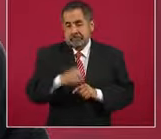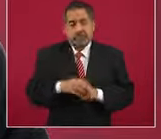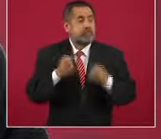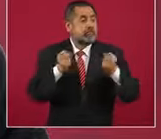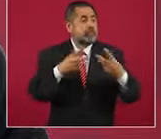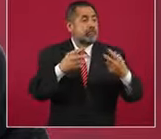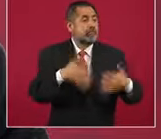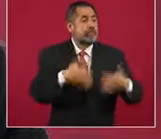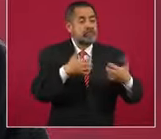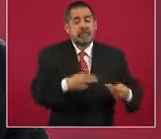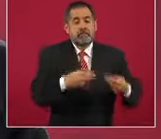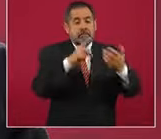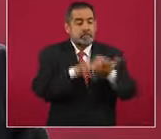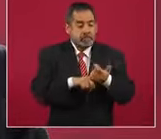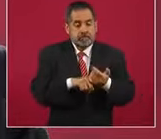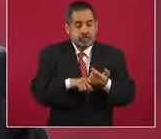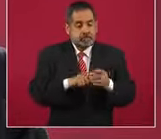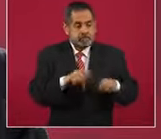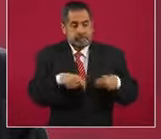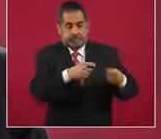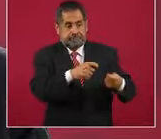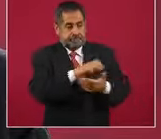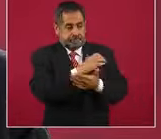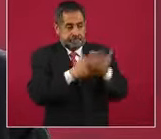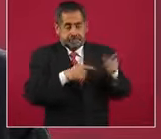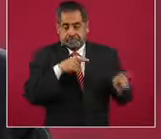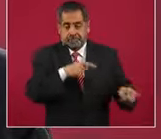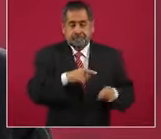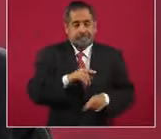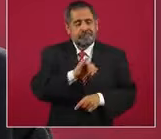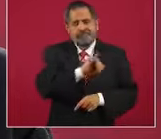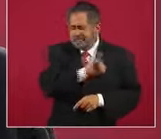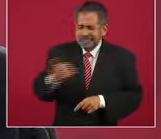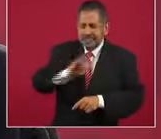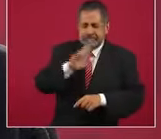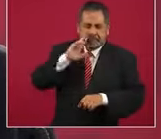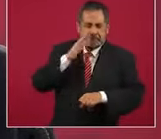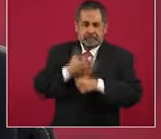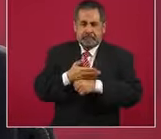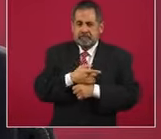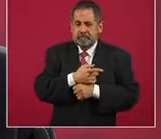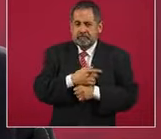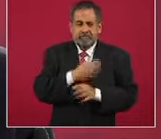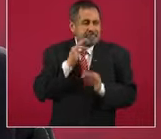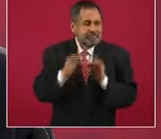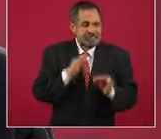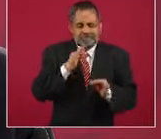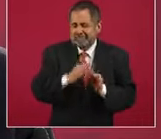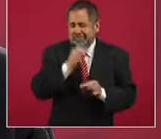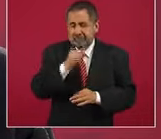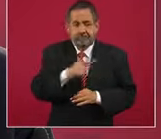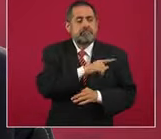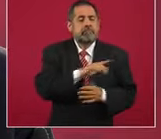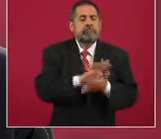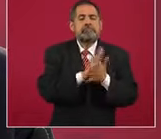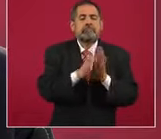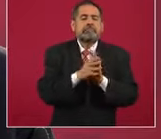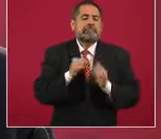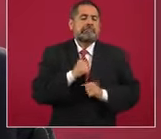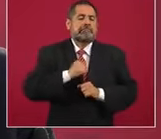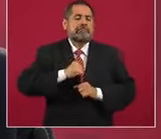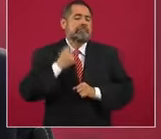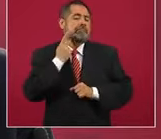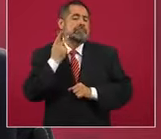empresas contratistas irresponsables, vinculadas a políticos